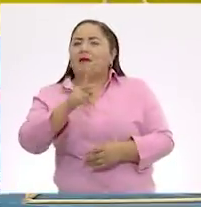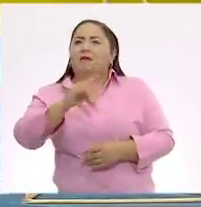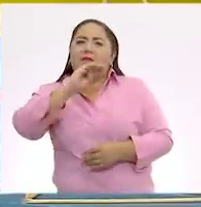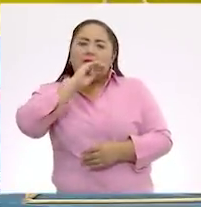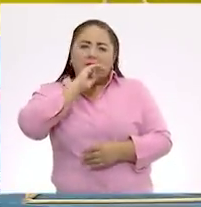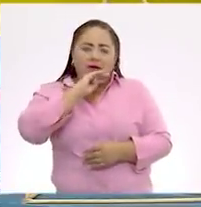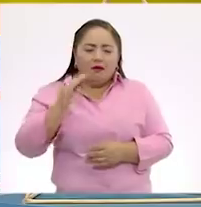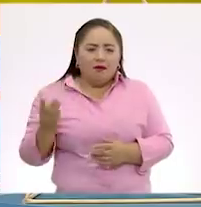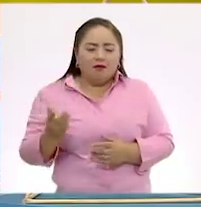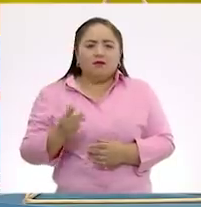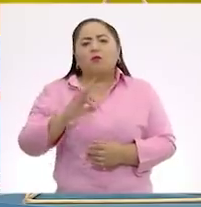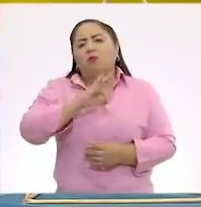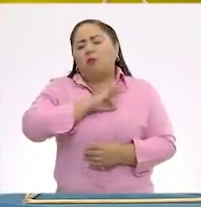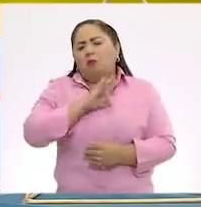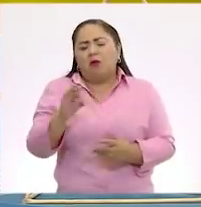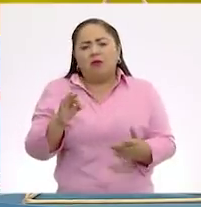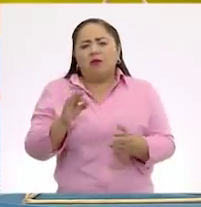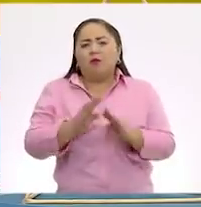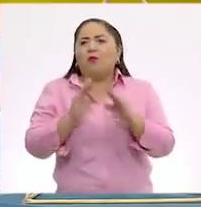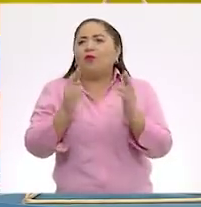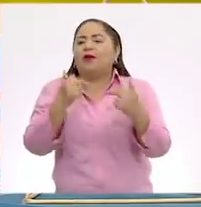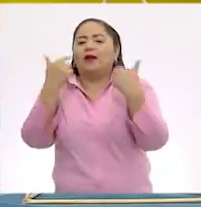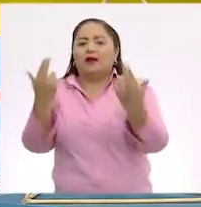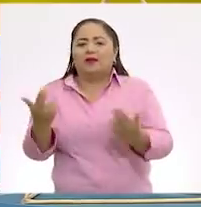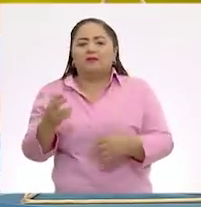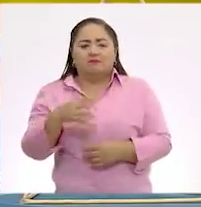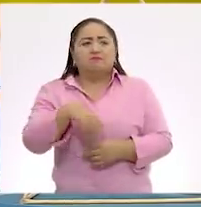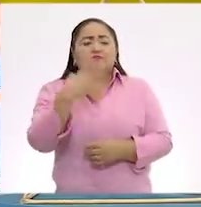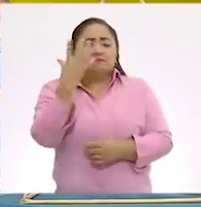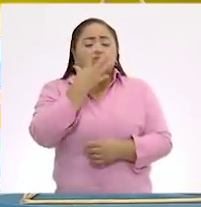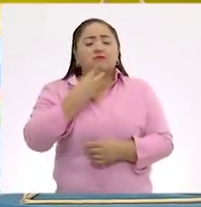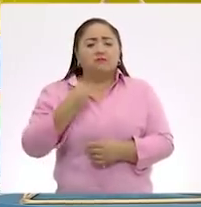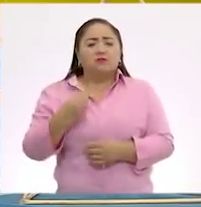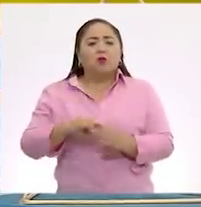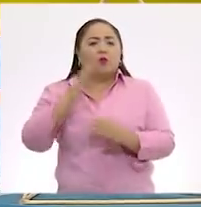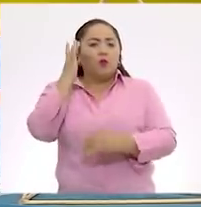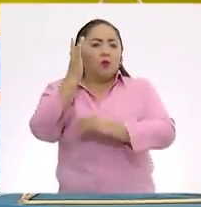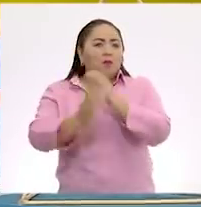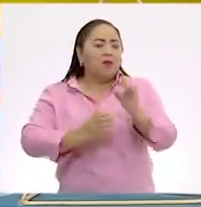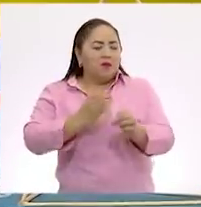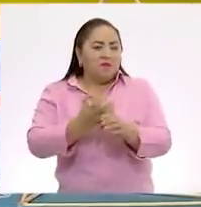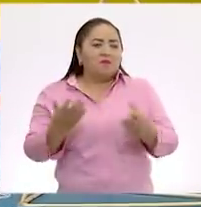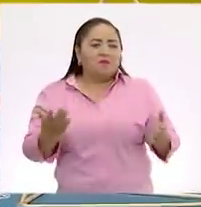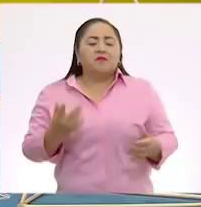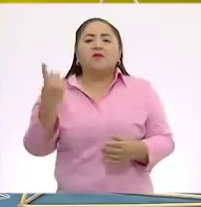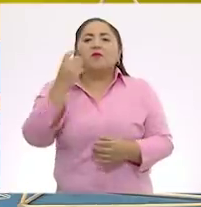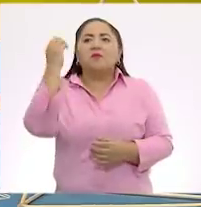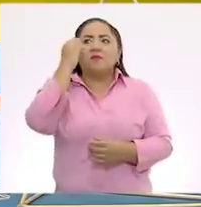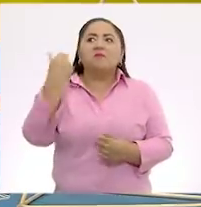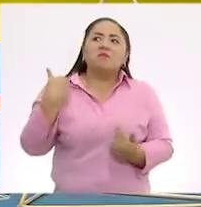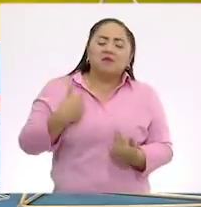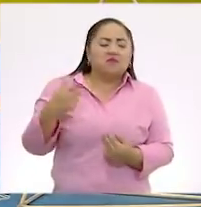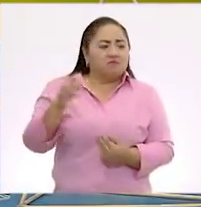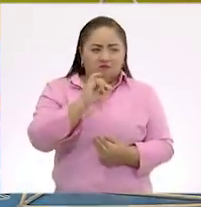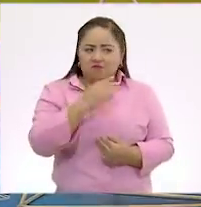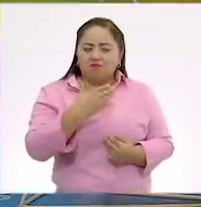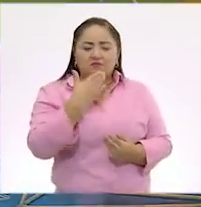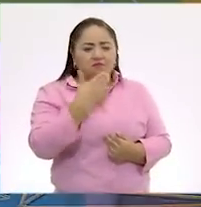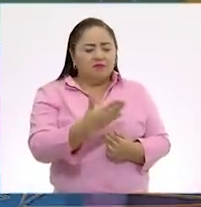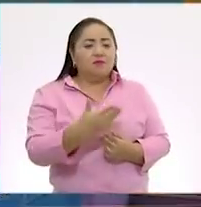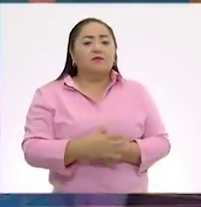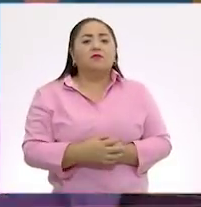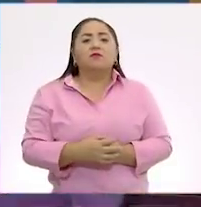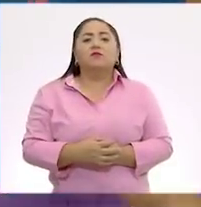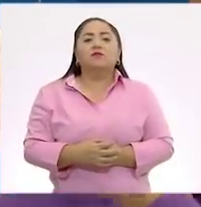mamá, que puede ser unos regalitos, un de buen detalle, cumpleaños. ¿Qué opina, maestra? Muy bien, Omar.